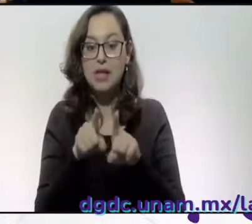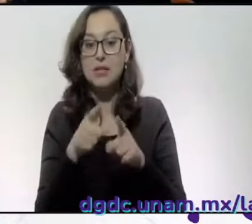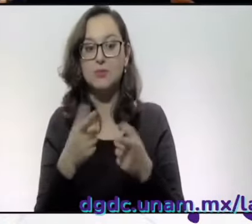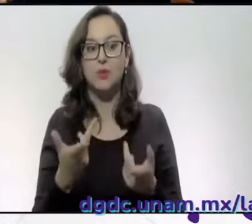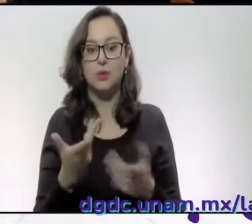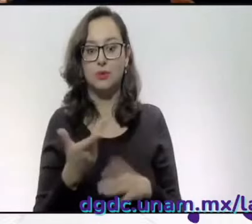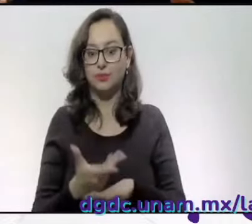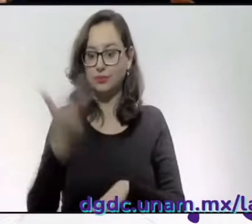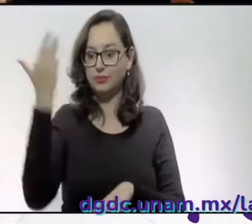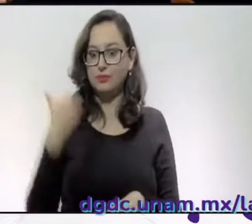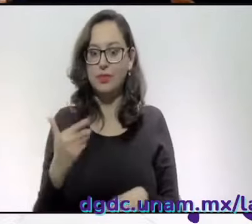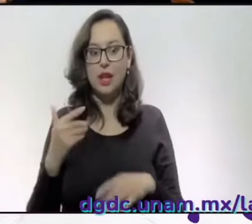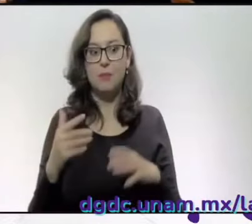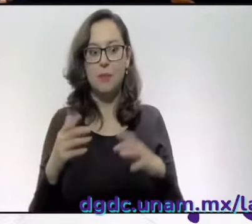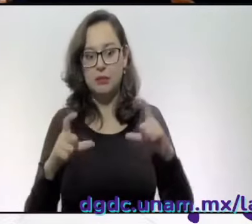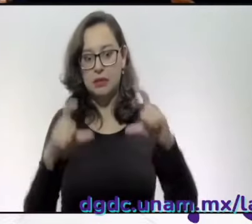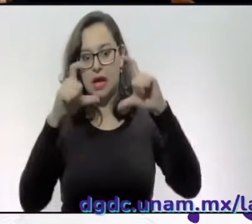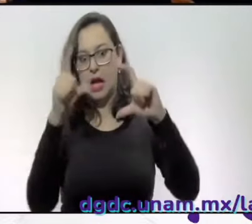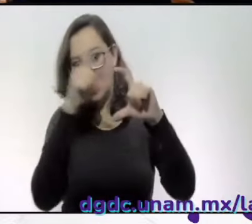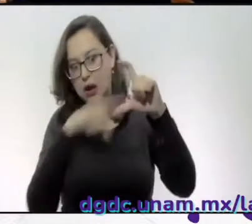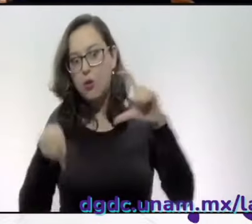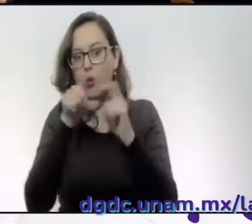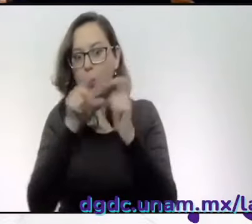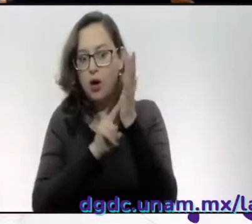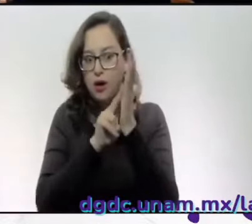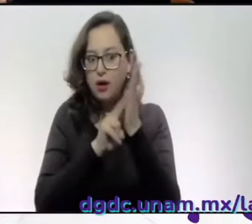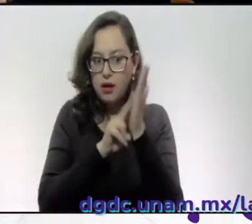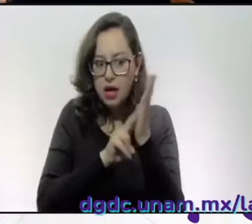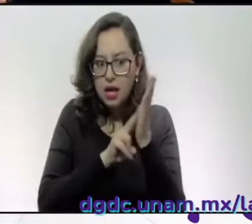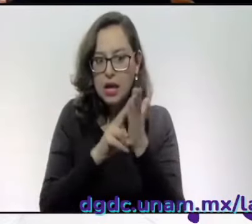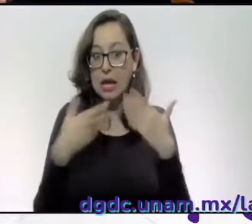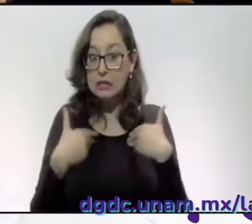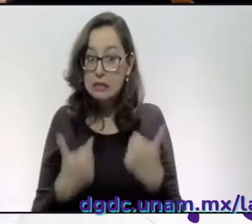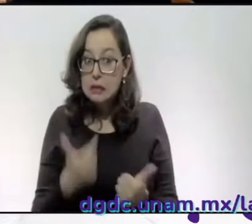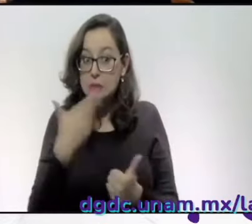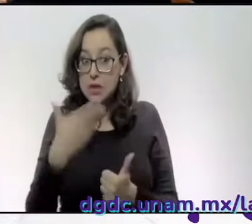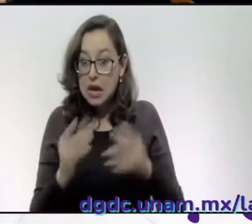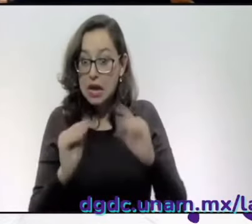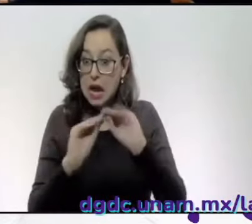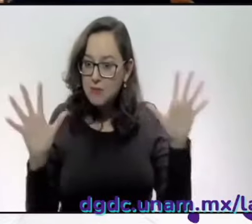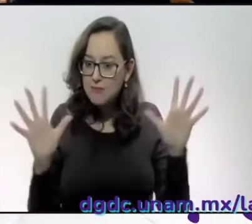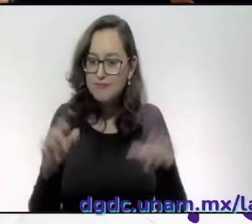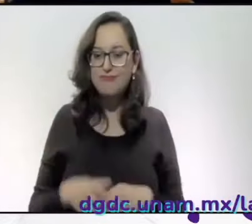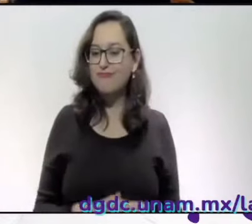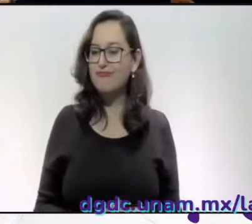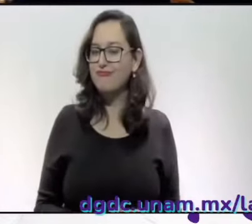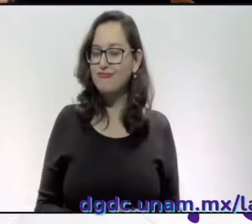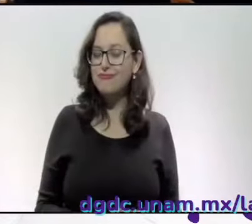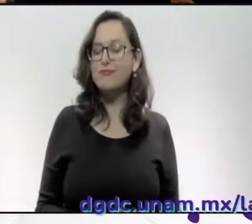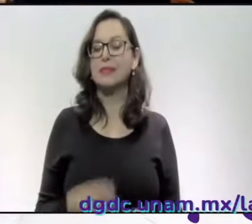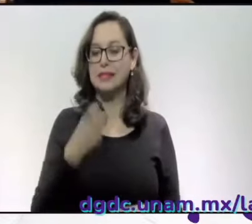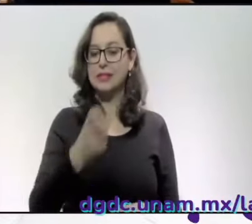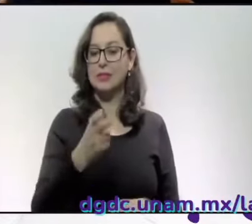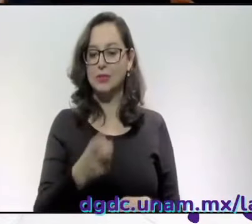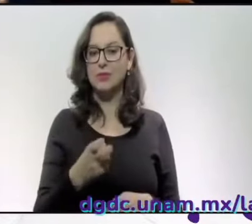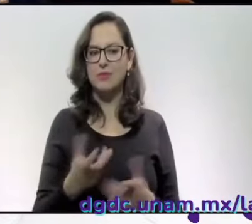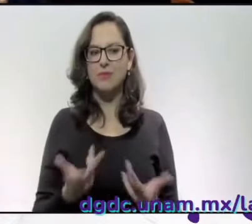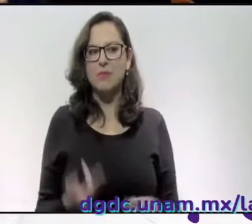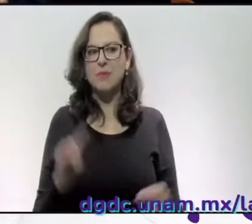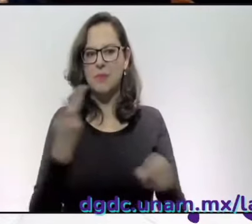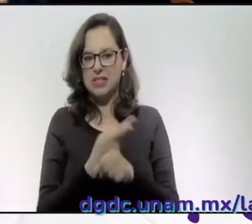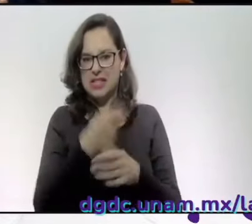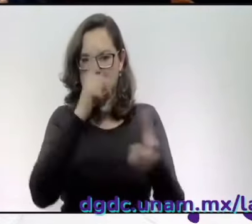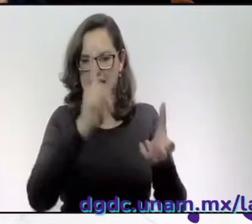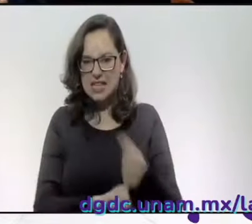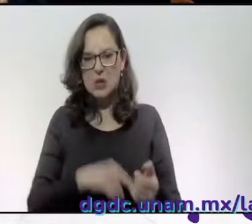de Hawking, eso no lo entendemos bien. Tenemos el resultado de Hawking y pocas cosas se han hecho después, ¿no? Entonces eso tampoco lo entendemos. ¿Qué pasa a nivel microscópico?